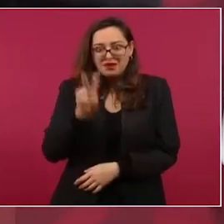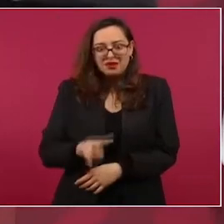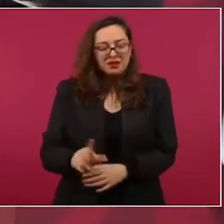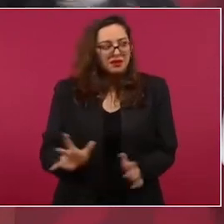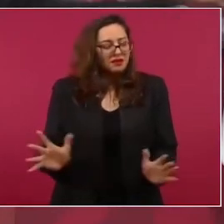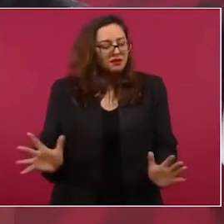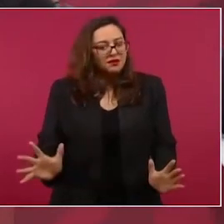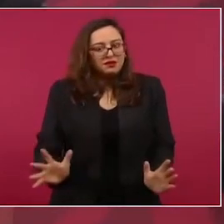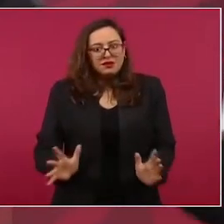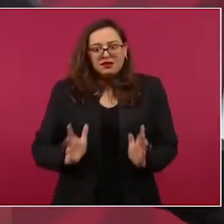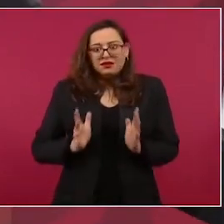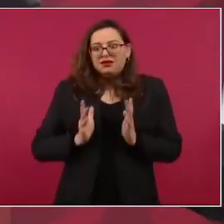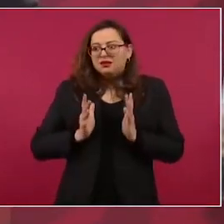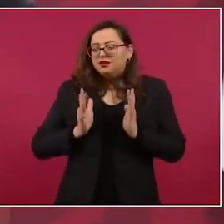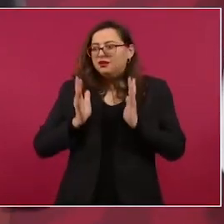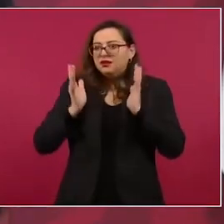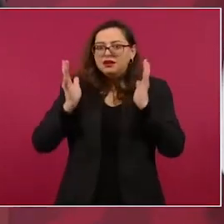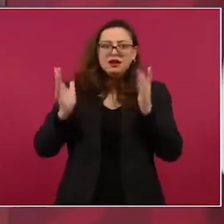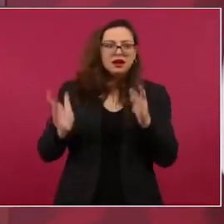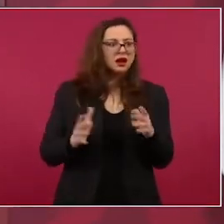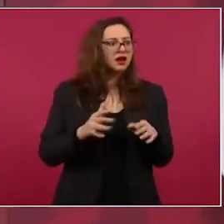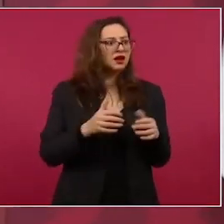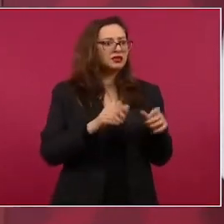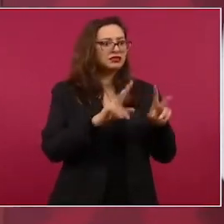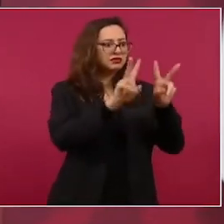en todo, en todo, en todo, en todo,